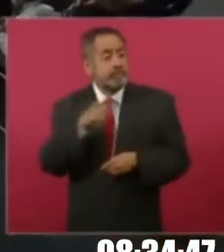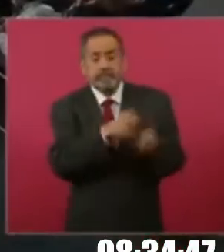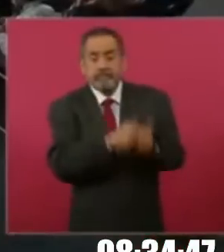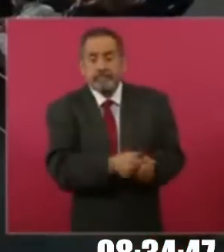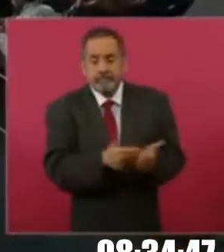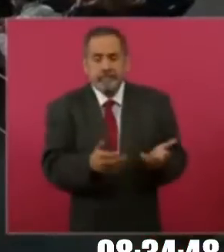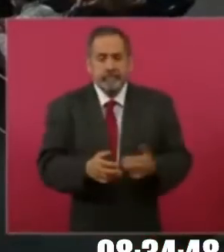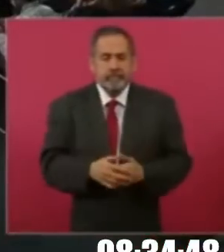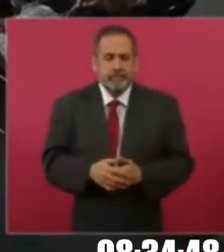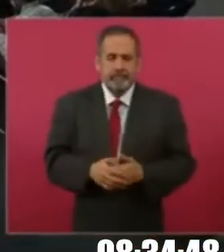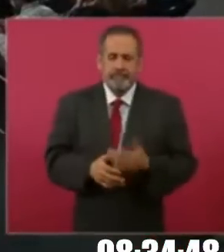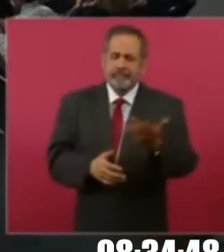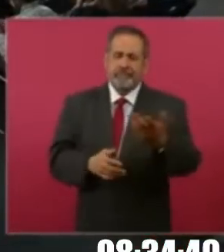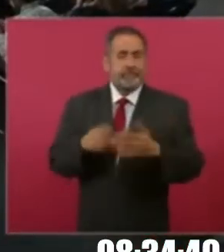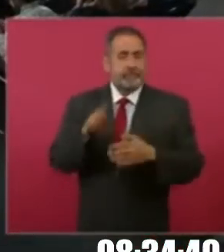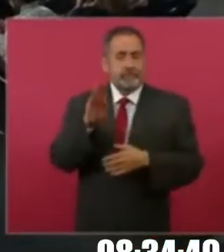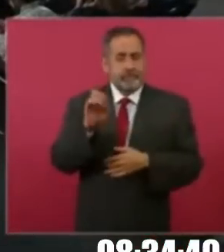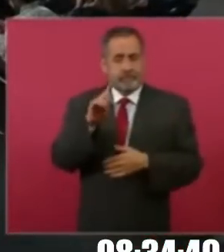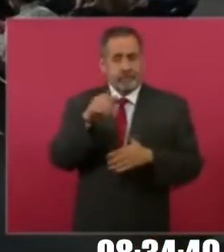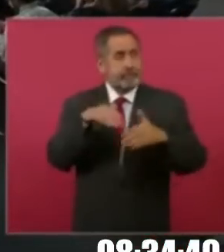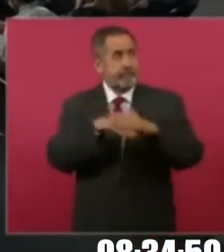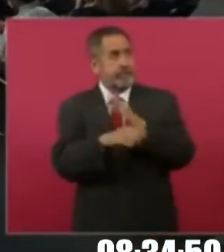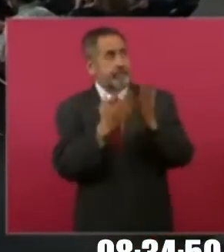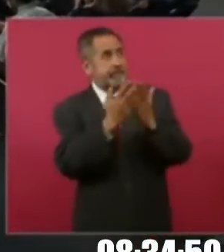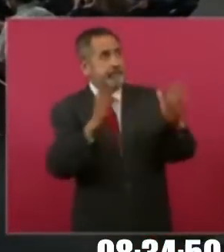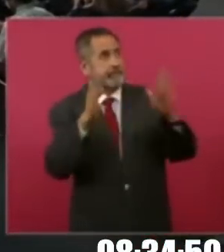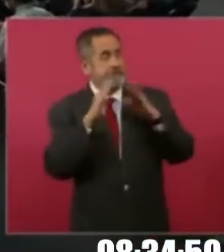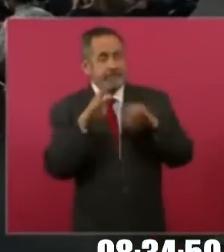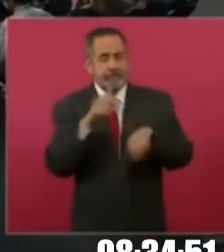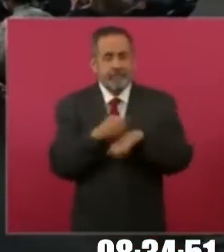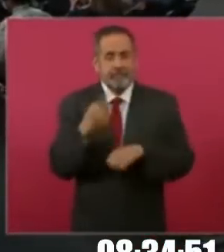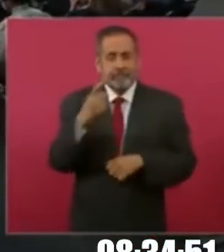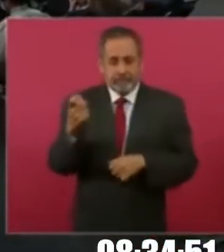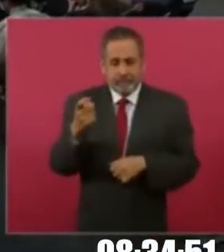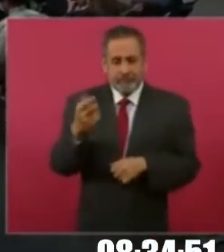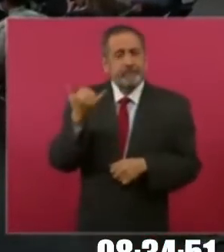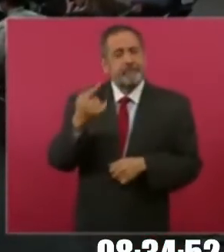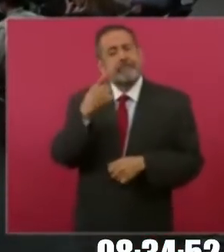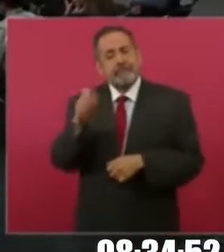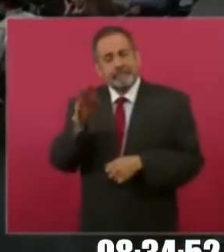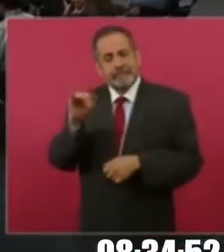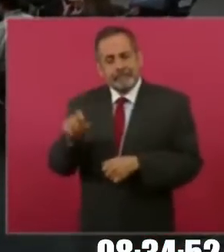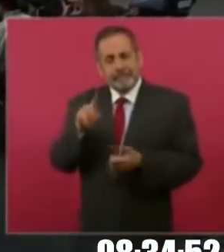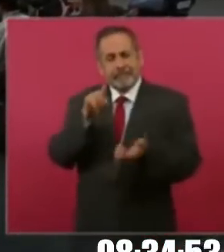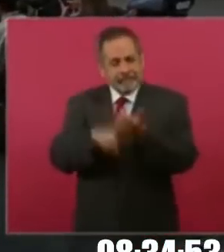es una bodega que estaba en el 100 y en el 100